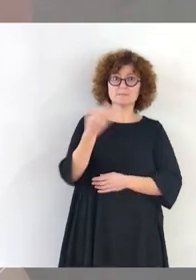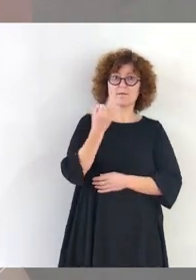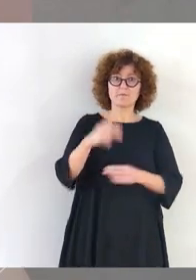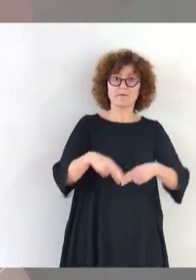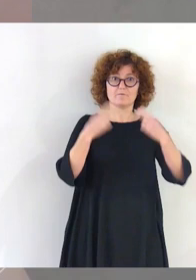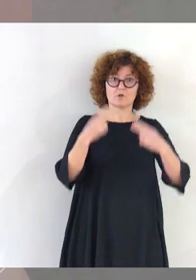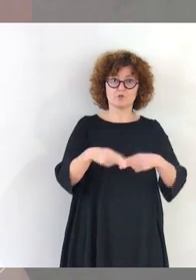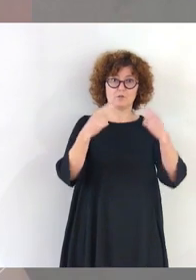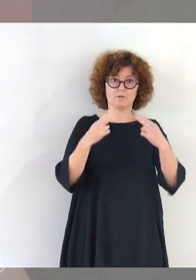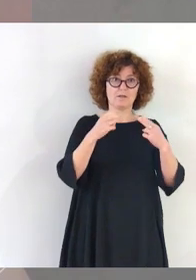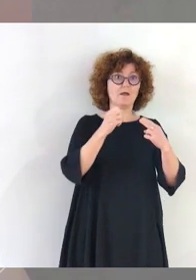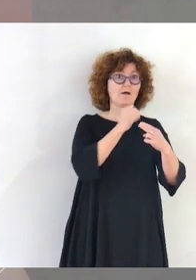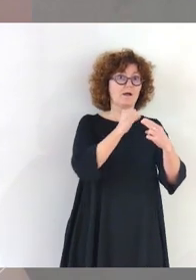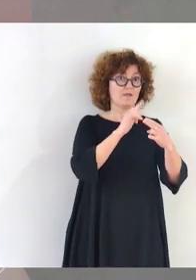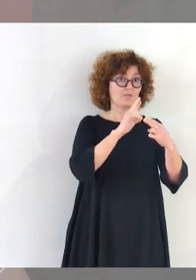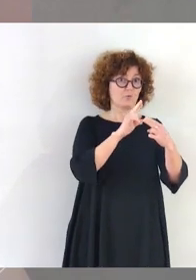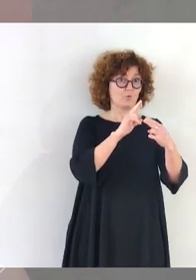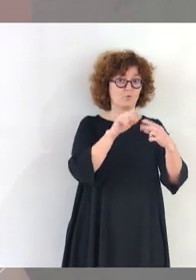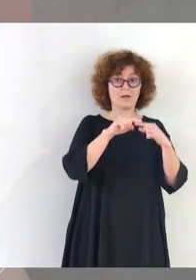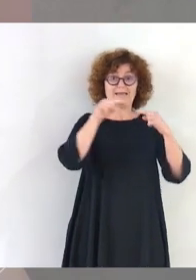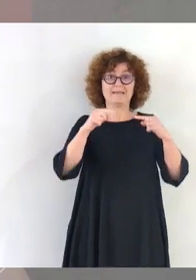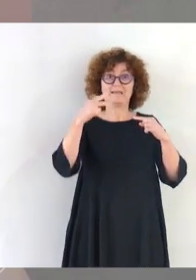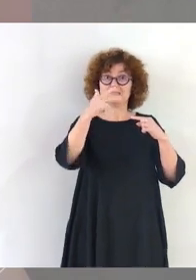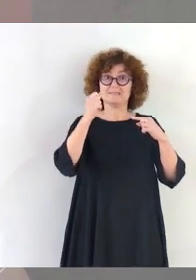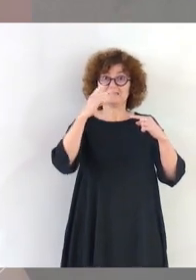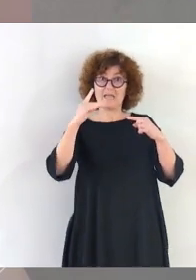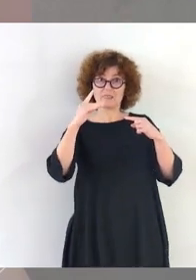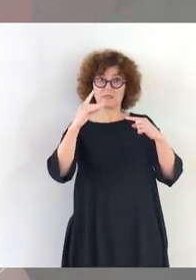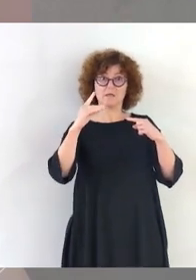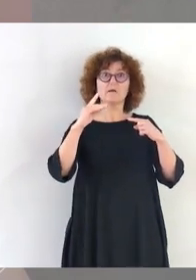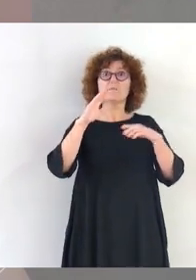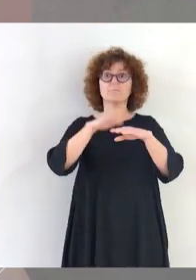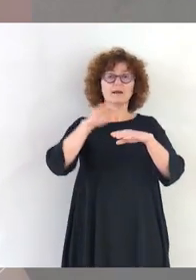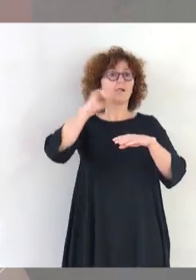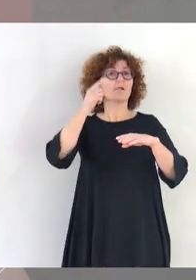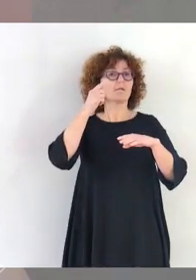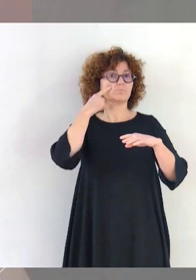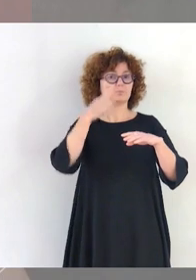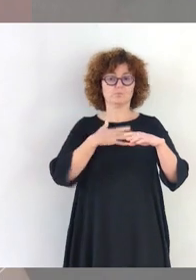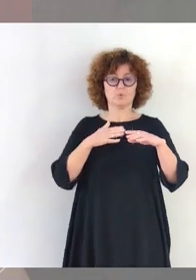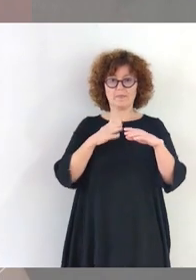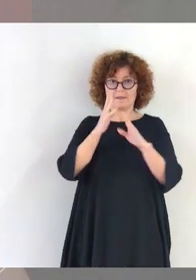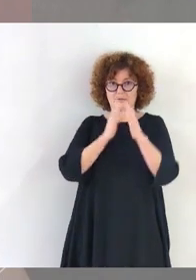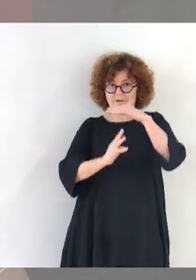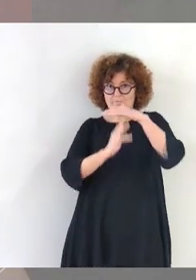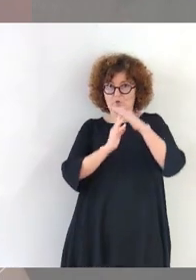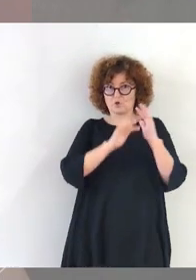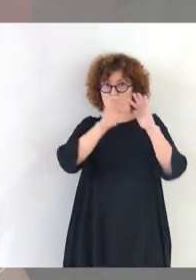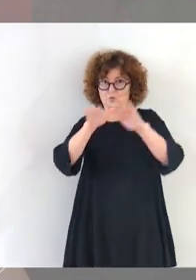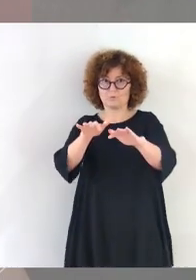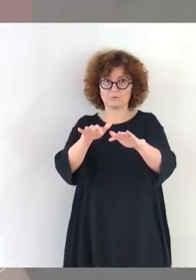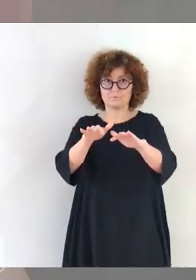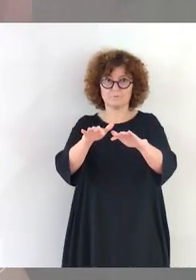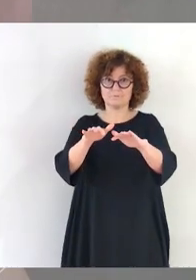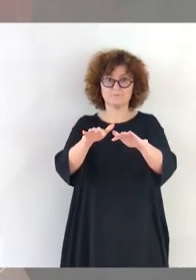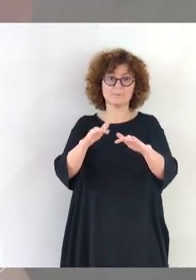de darfour al chat para eh para encontrar eh refugio y solo para acabar con para